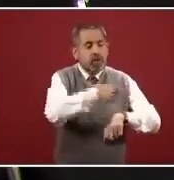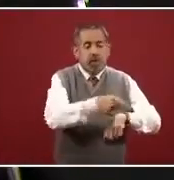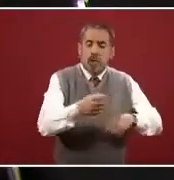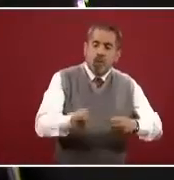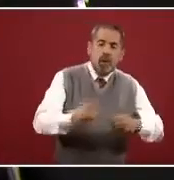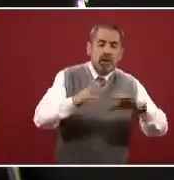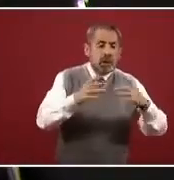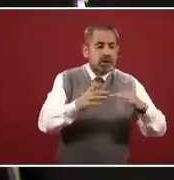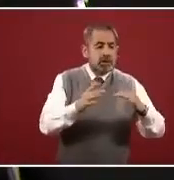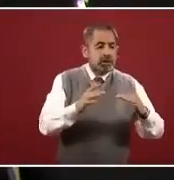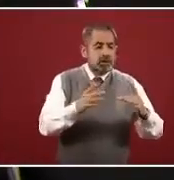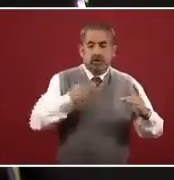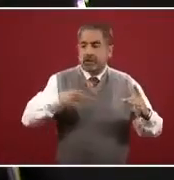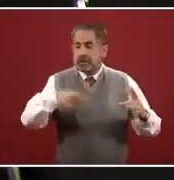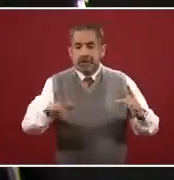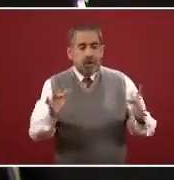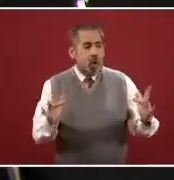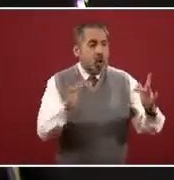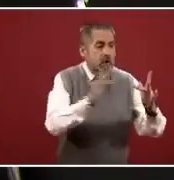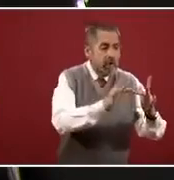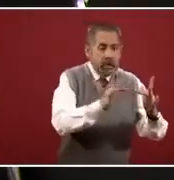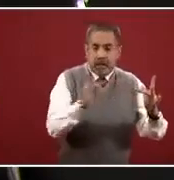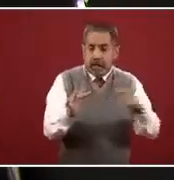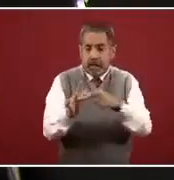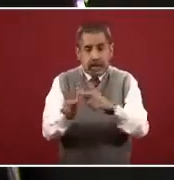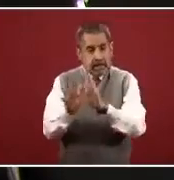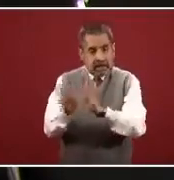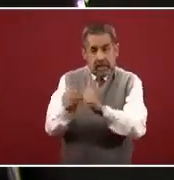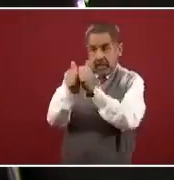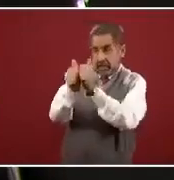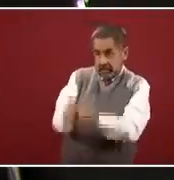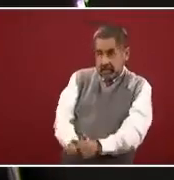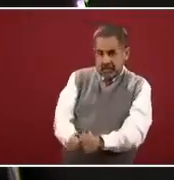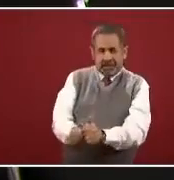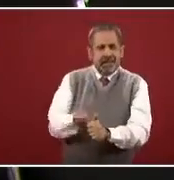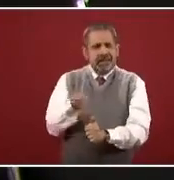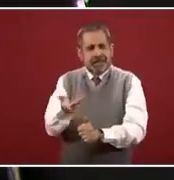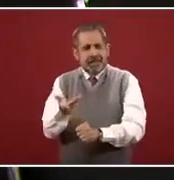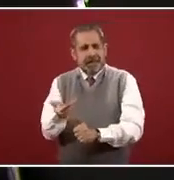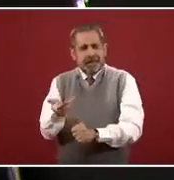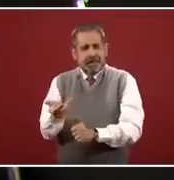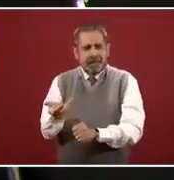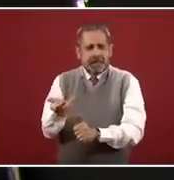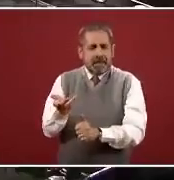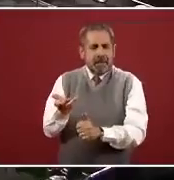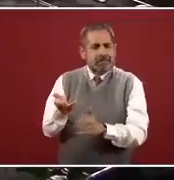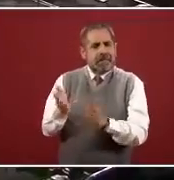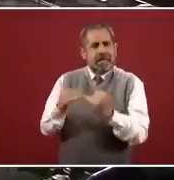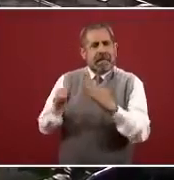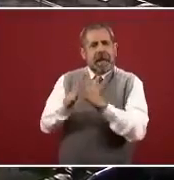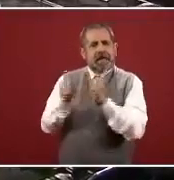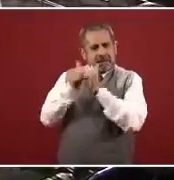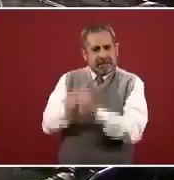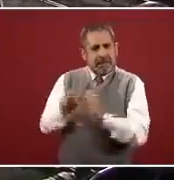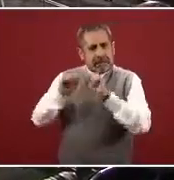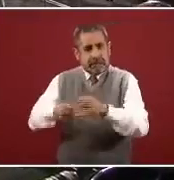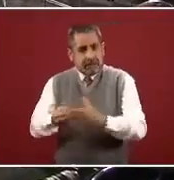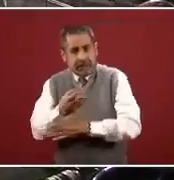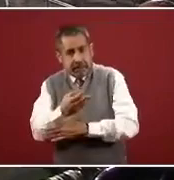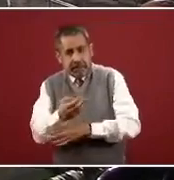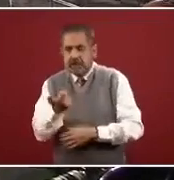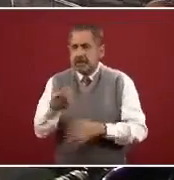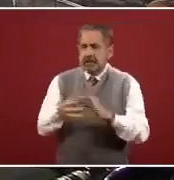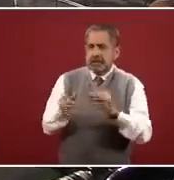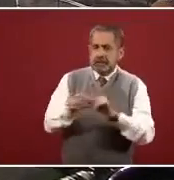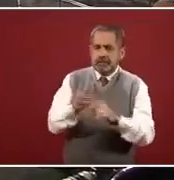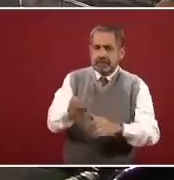en contacto con ellos están todavía en cuarentena. Eso es todo. Claro, con mucho gusto.